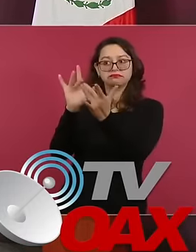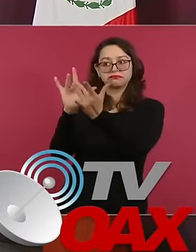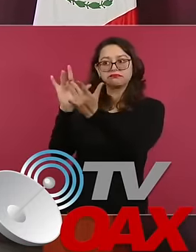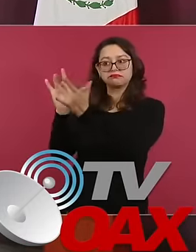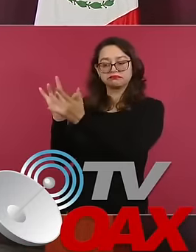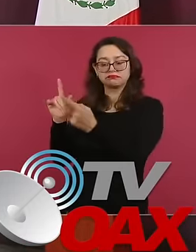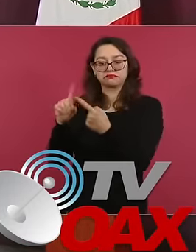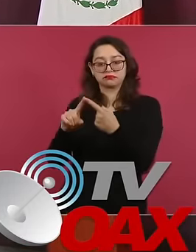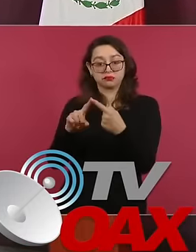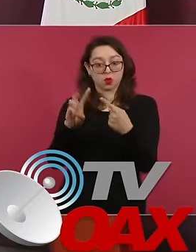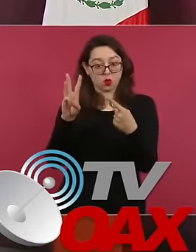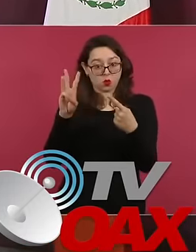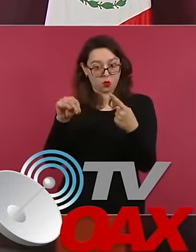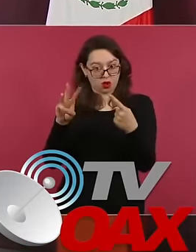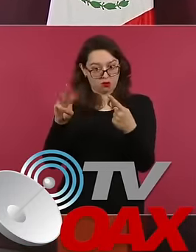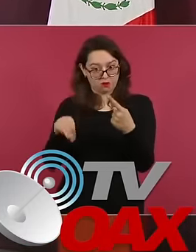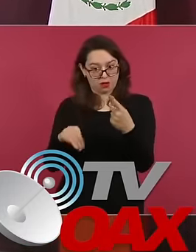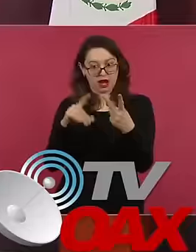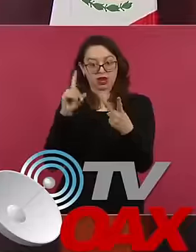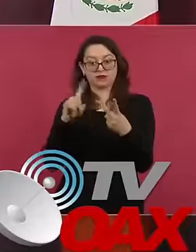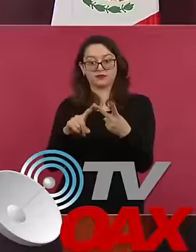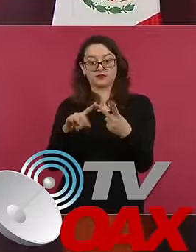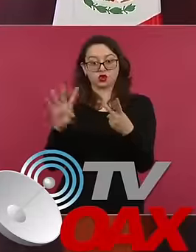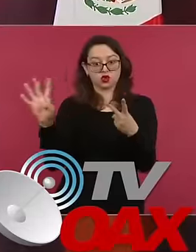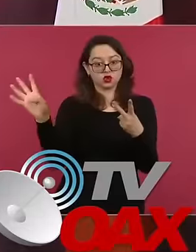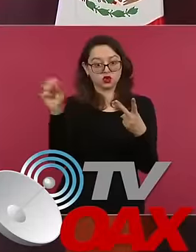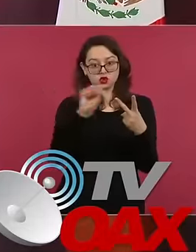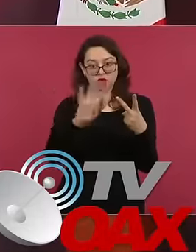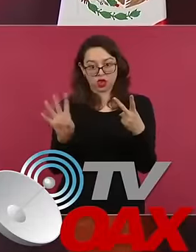con Walmart, con Soriana,